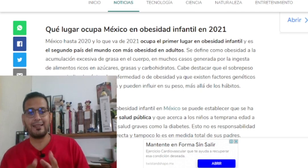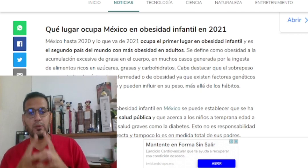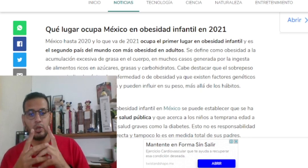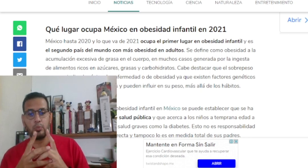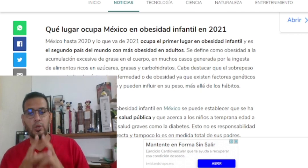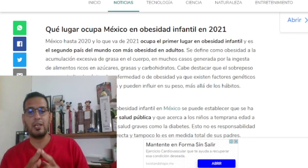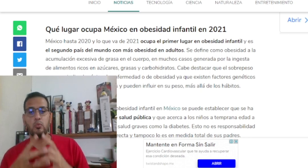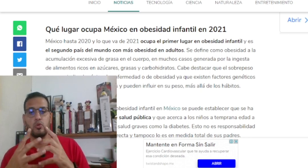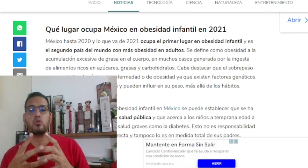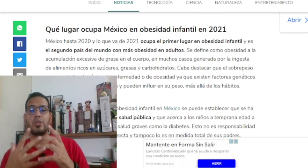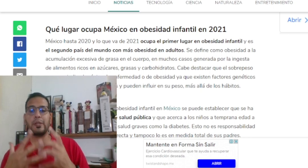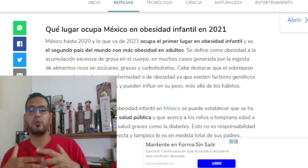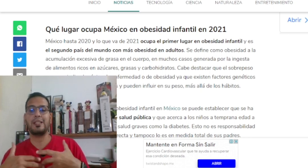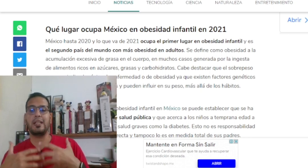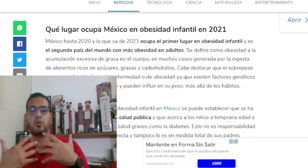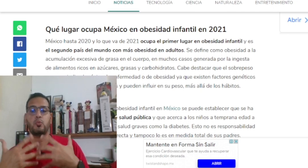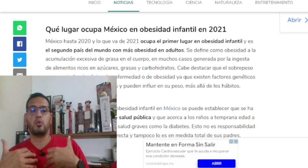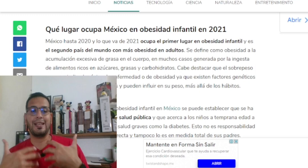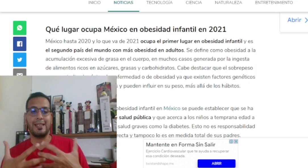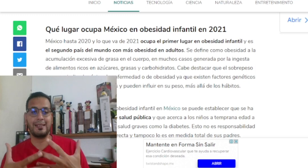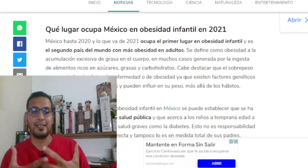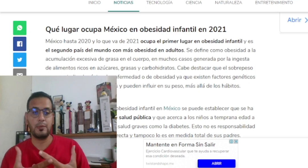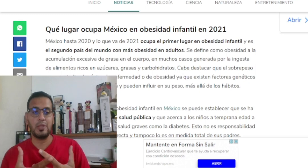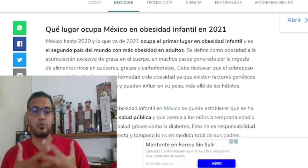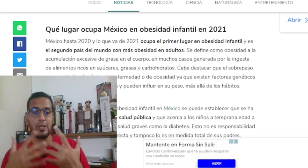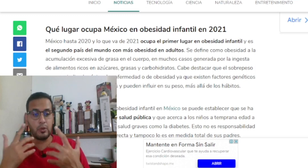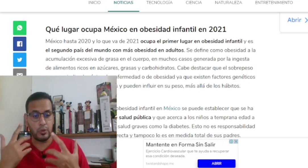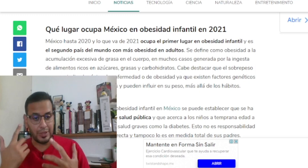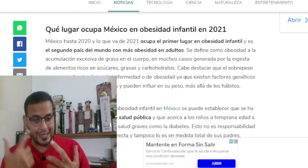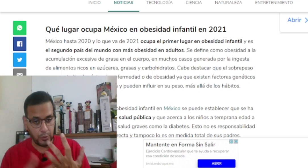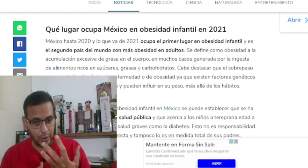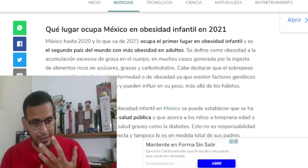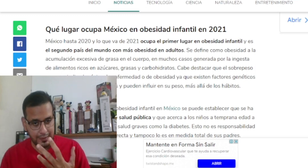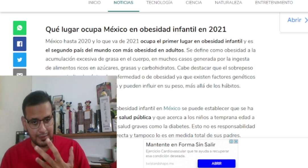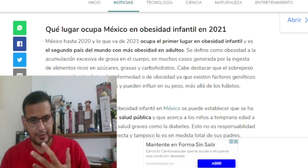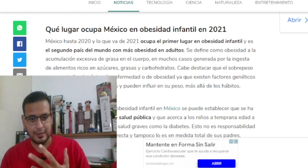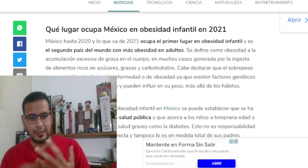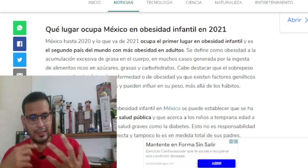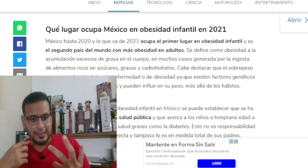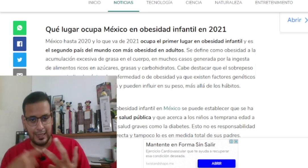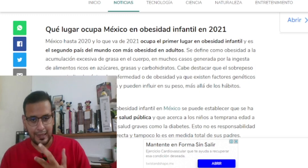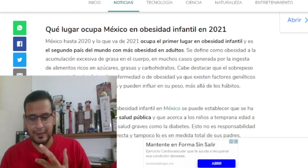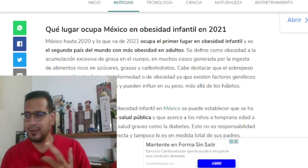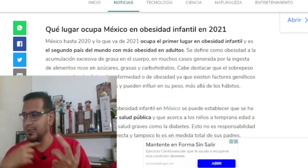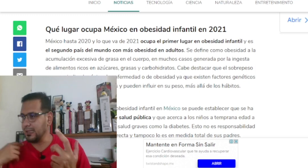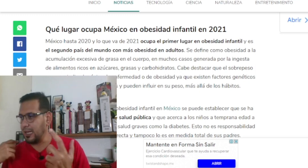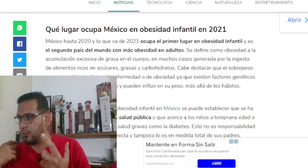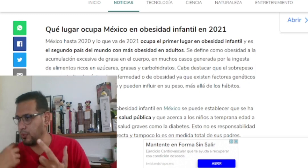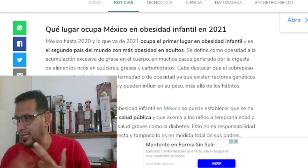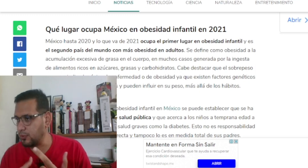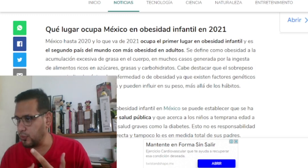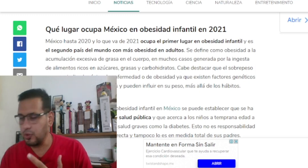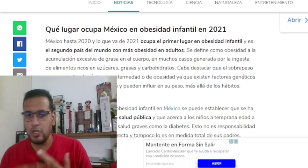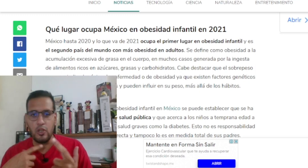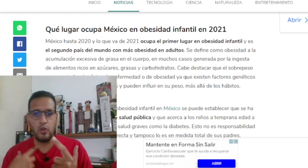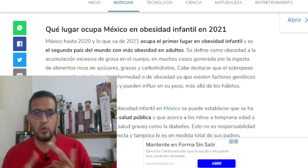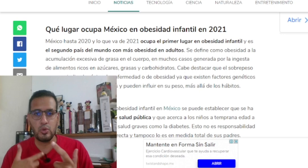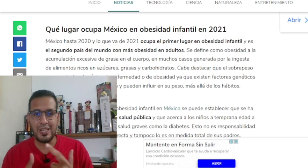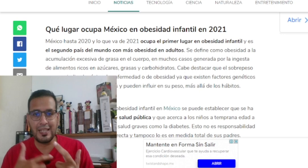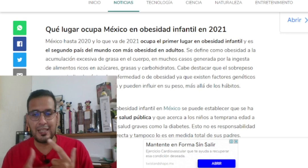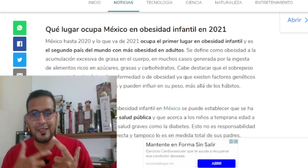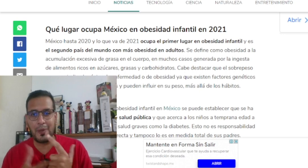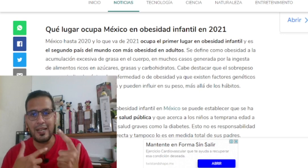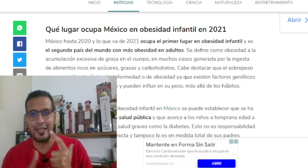de grasa en el cuerpo, en muchos casos generados por la ingesta de alimentos ricos en azúcares, grasas y carbohidratos.